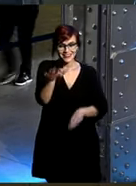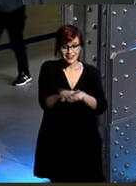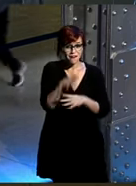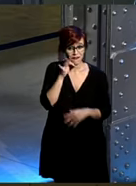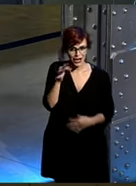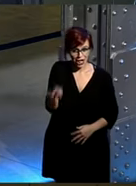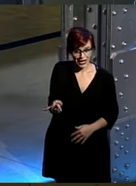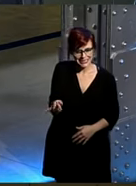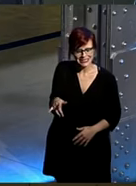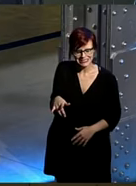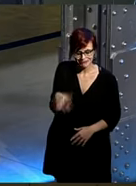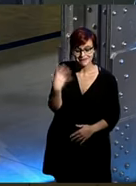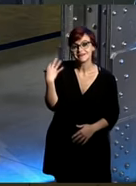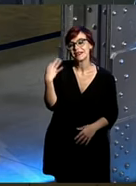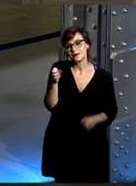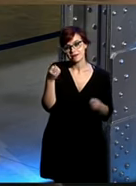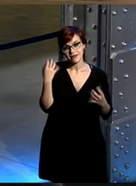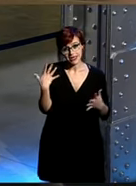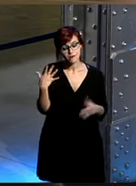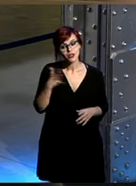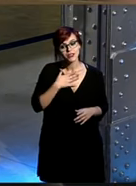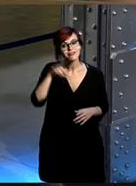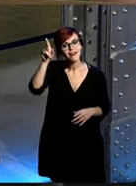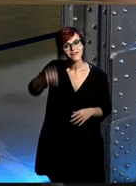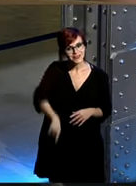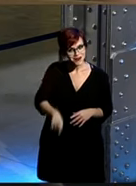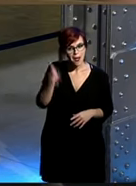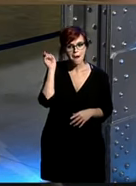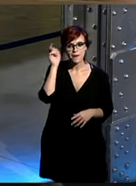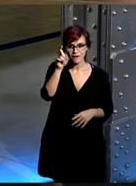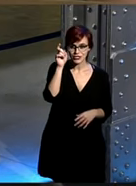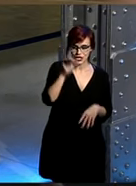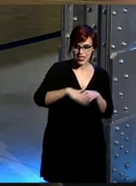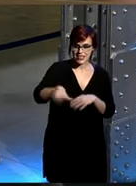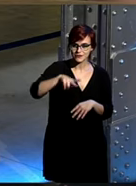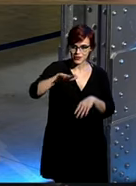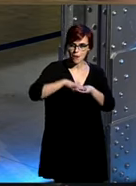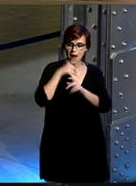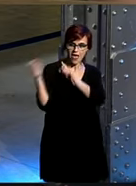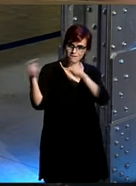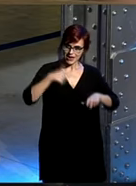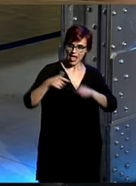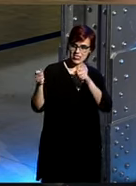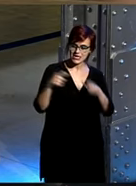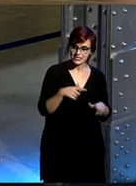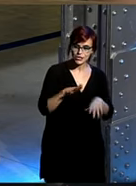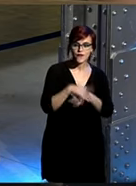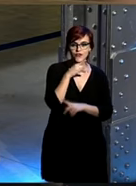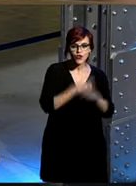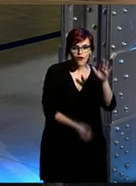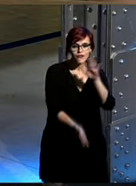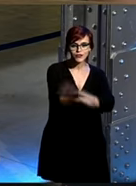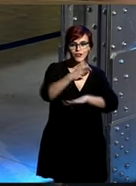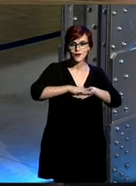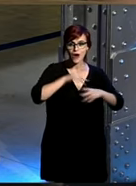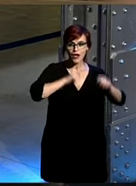¿no?, que acabas de decir, ¿no? Pero también soy profesora de español para inmigrantes. Soy fundadora de